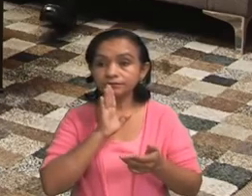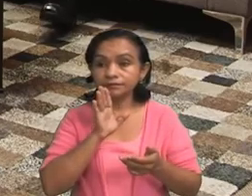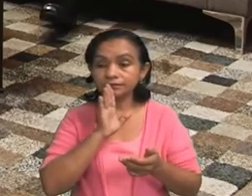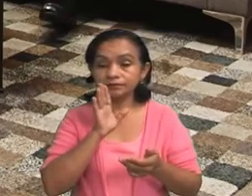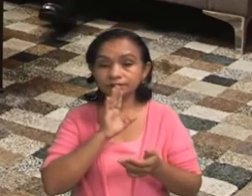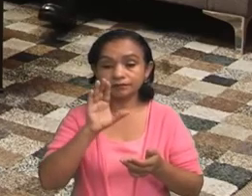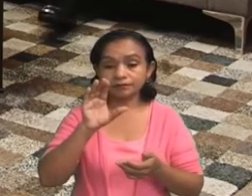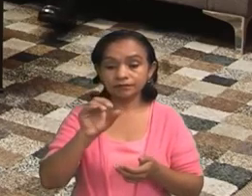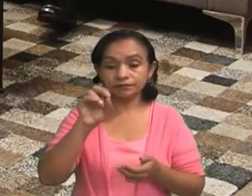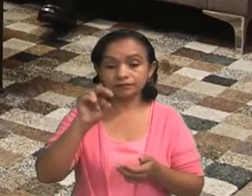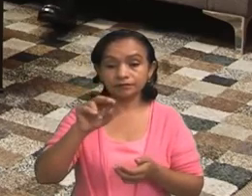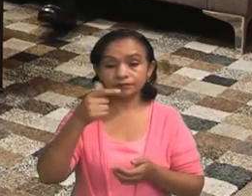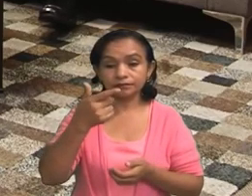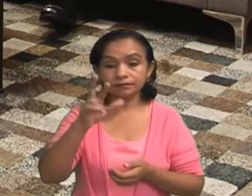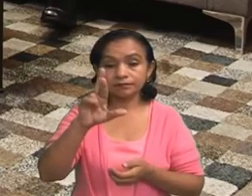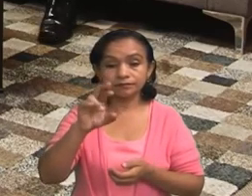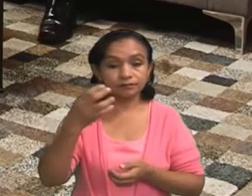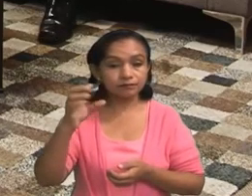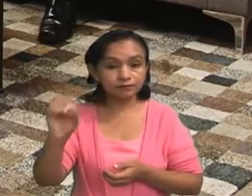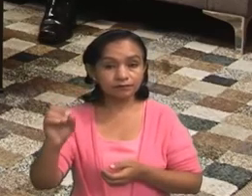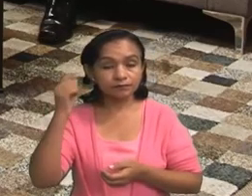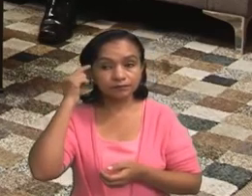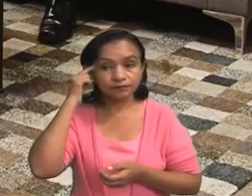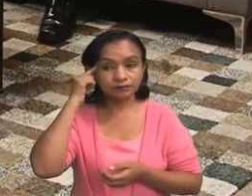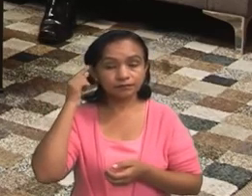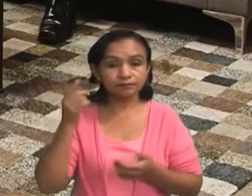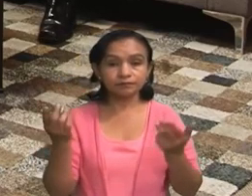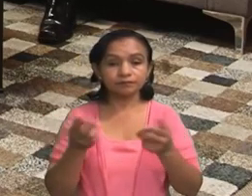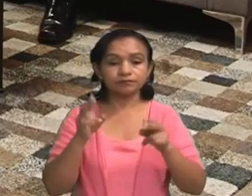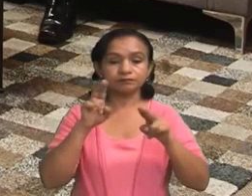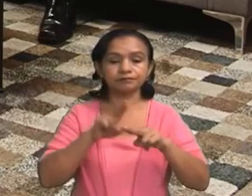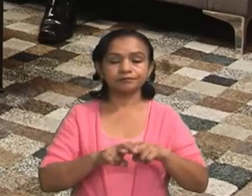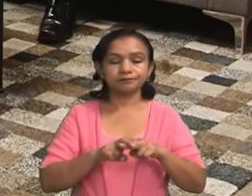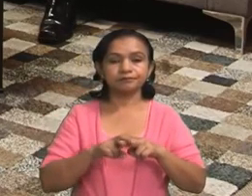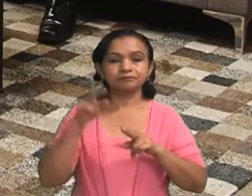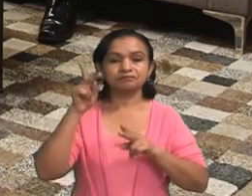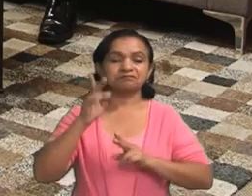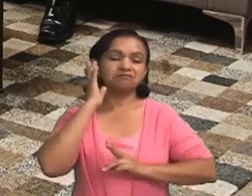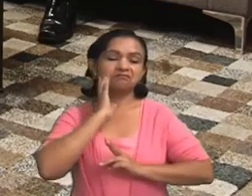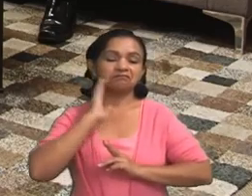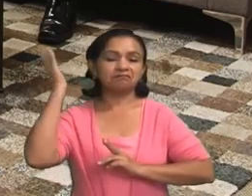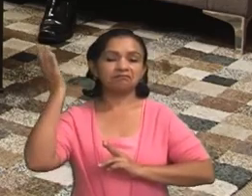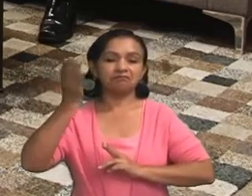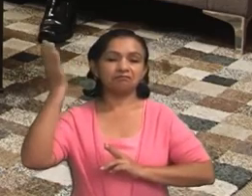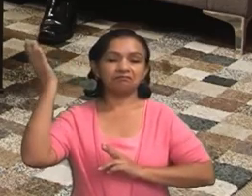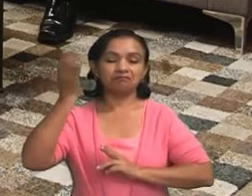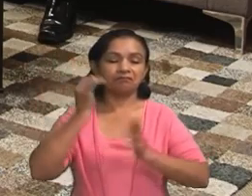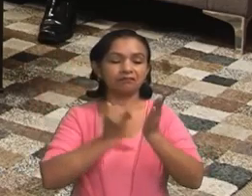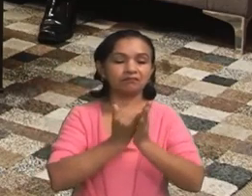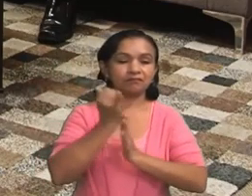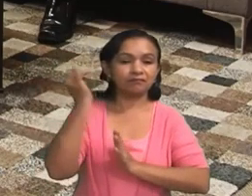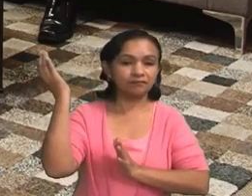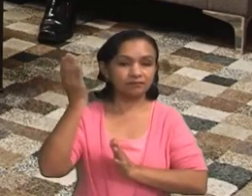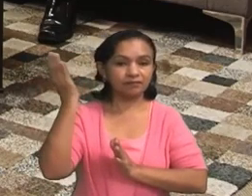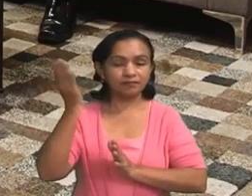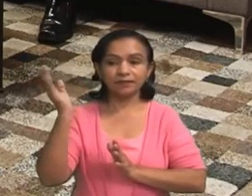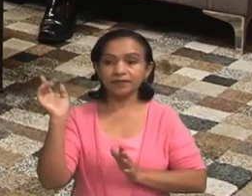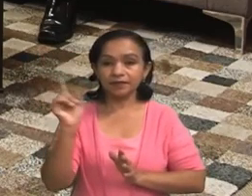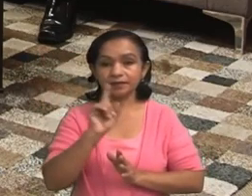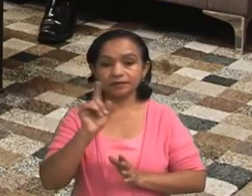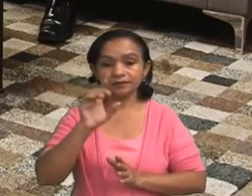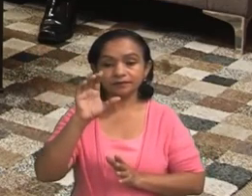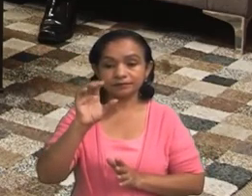congreso, ¿verdad? Pensamos que solo son los académicos exponiendo resultados de investigación, ¿verdad? Y este